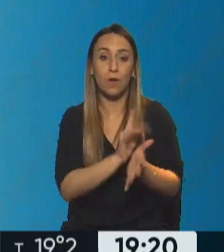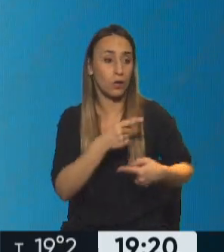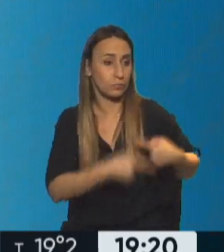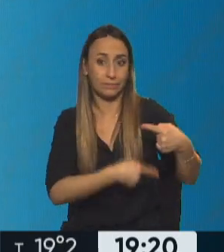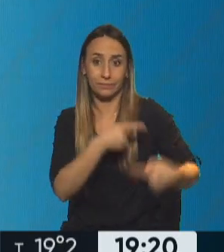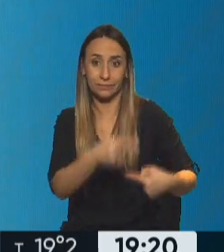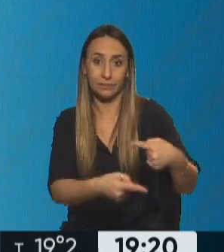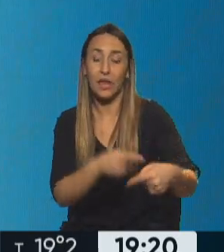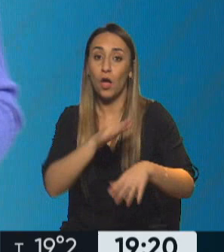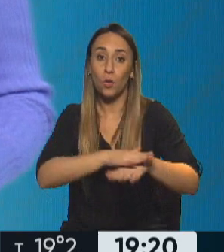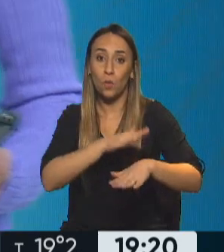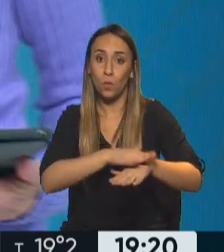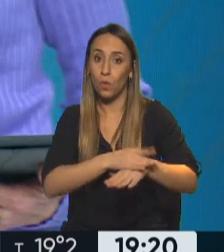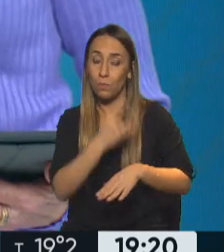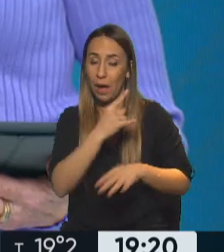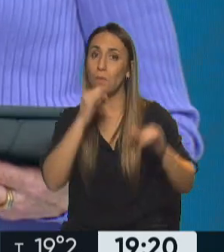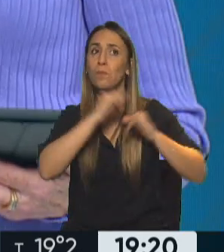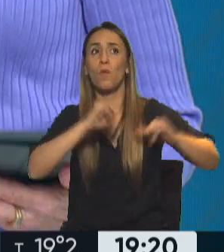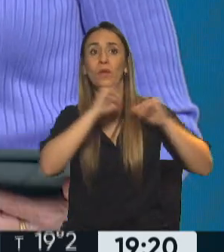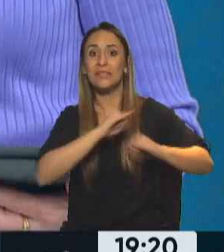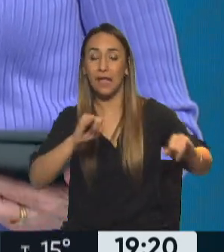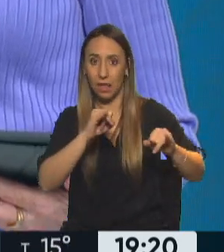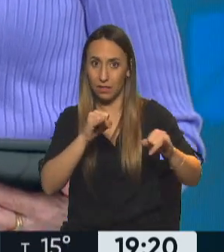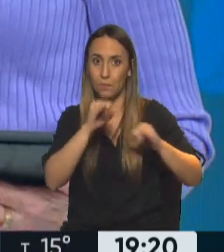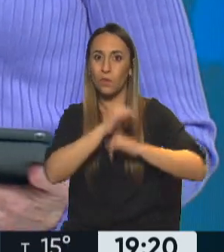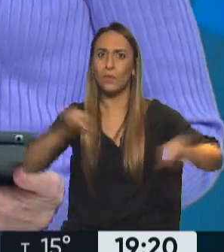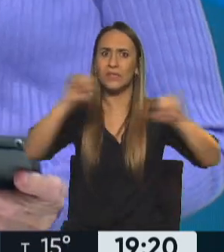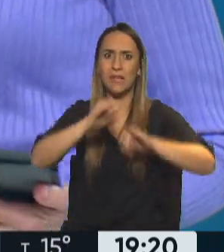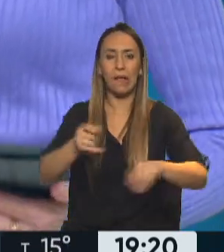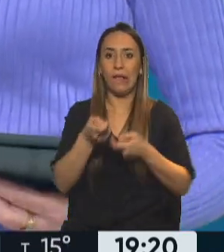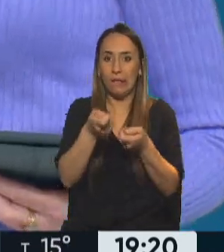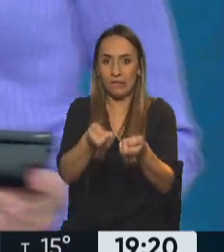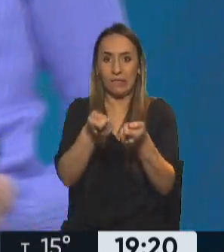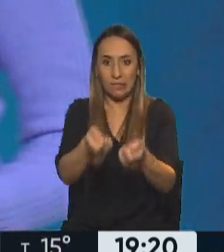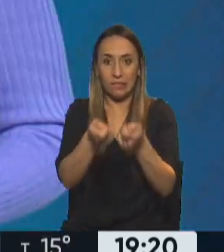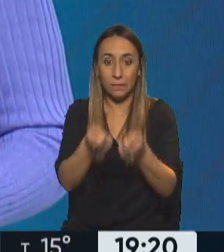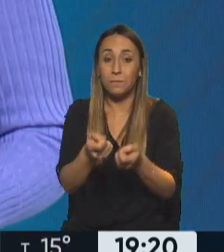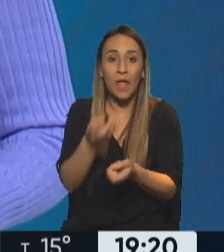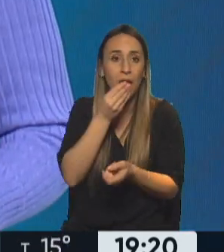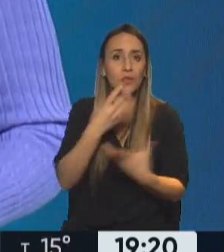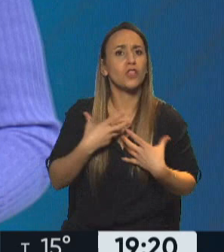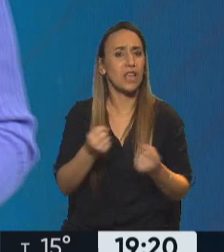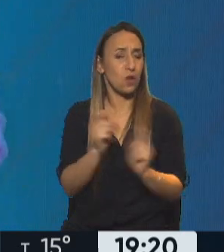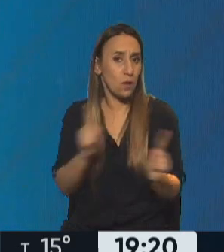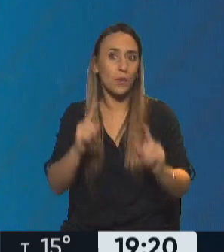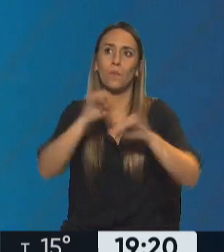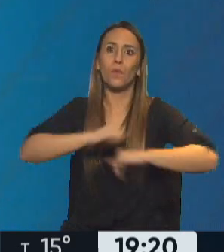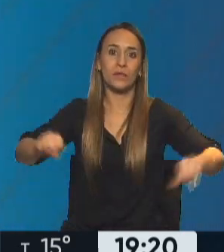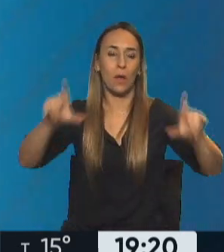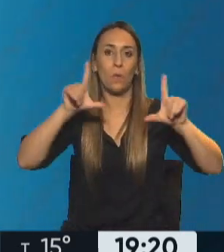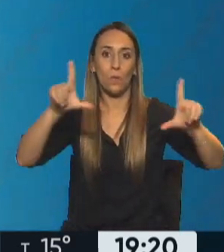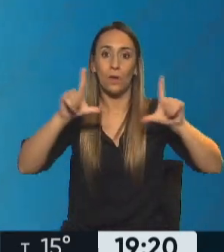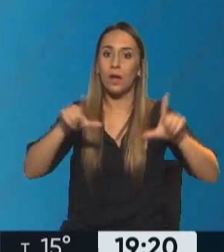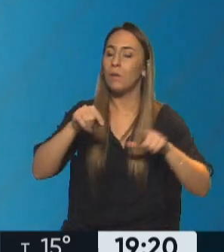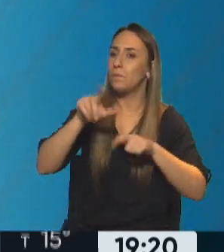por la publicidad. Se insiste tanto en ofrecer estos alimentos que no son saludables, que bueno, eso está